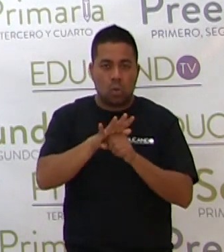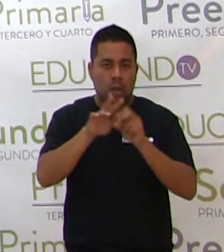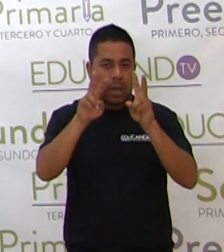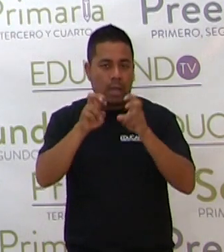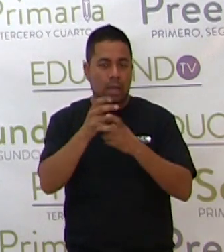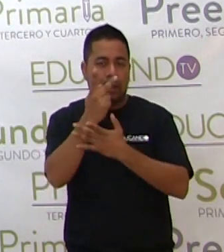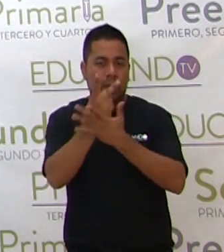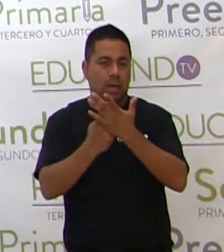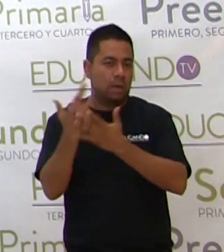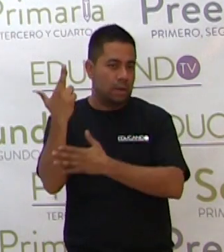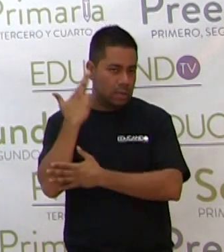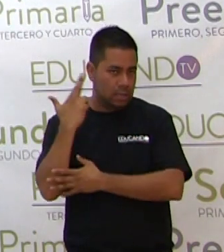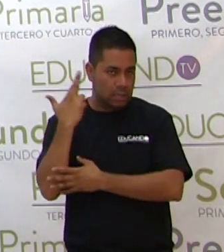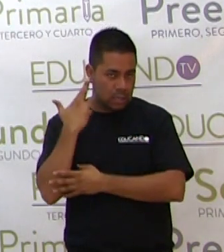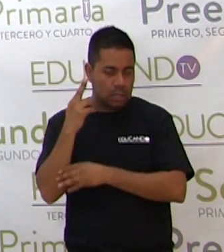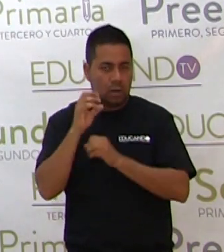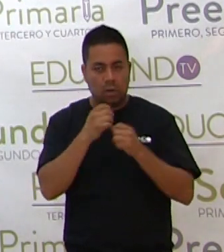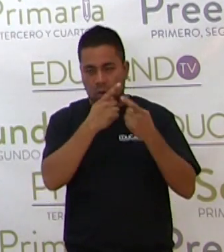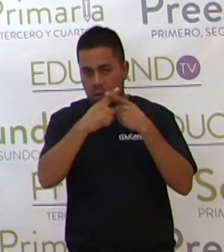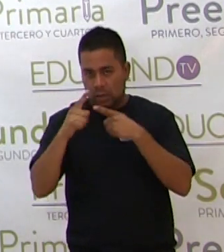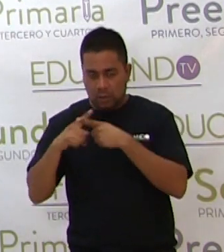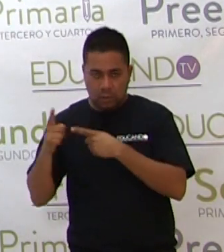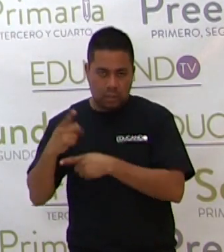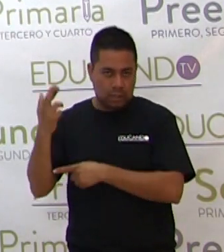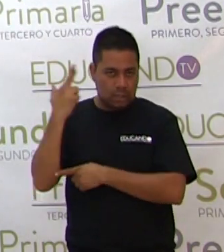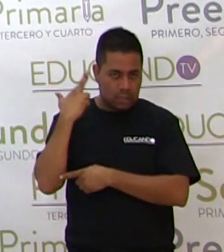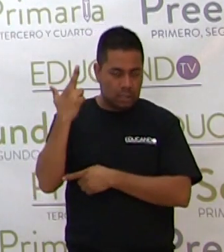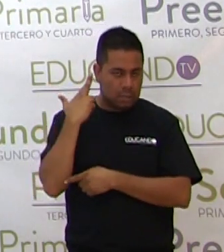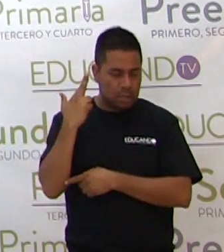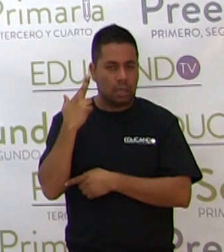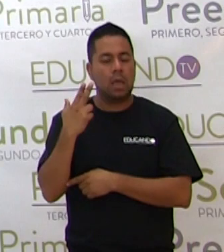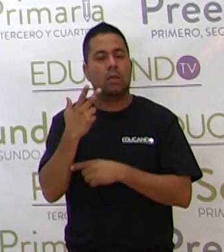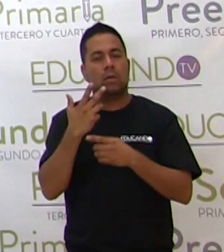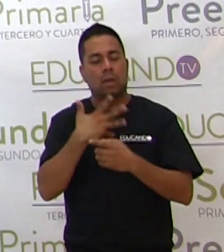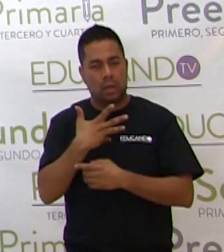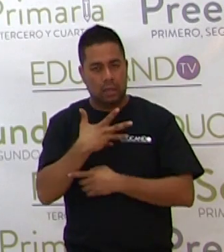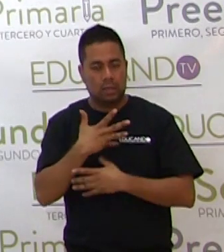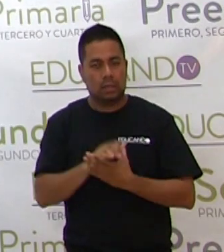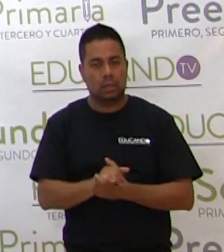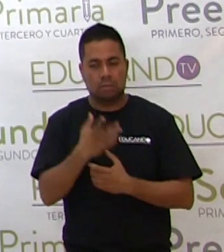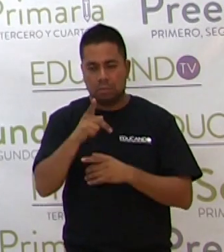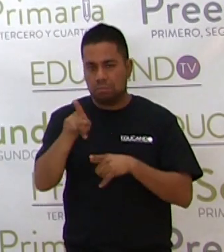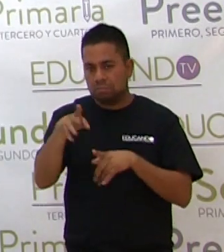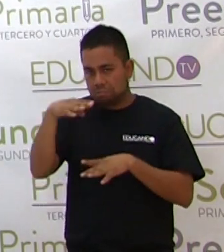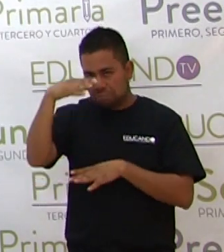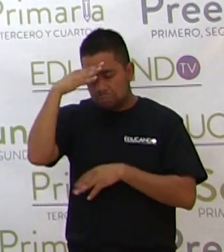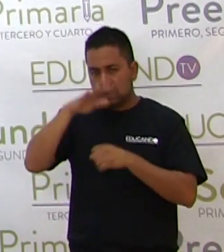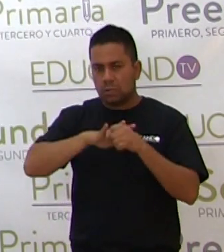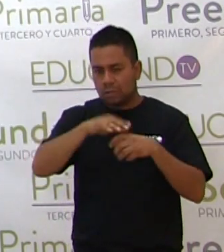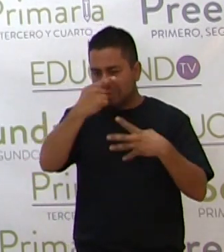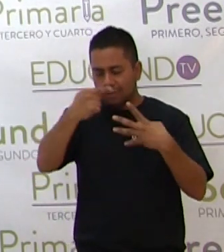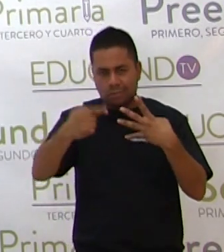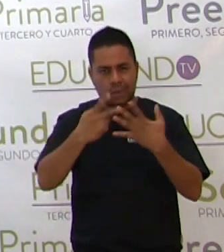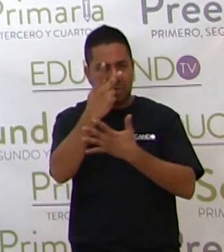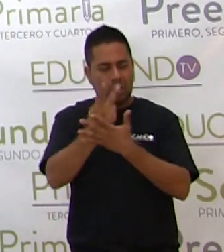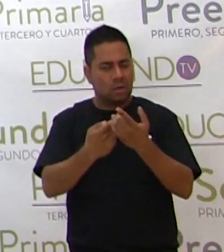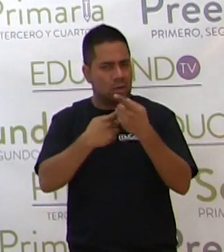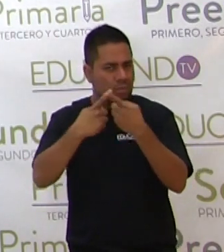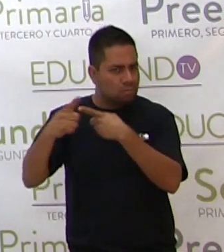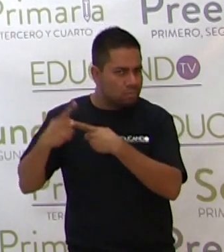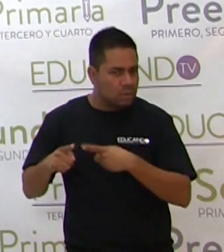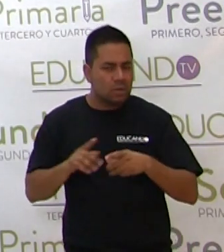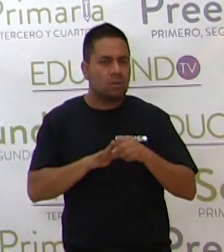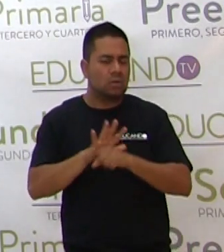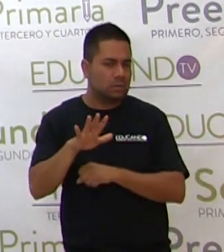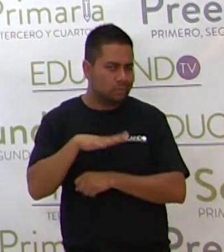radio o los distintos programas de radio pero cuáles creen ustedes que sean los distintos programas de radio